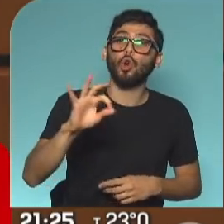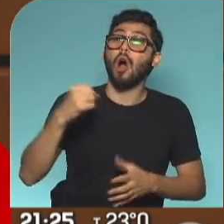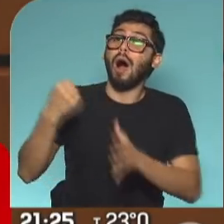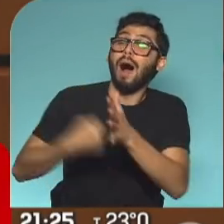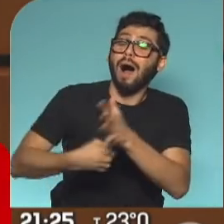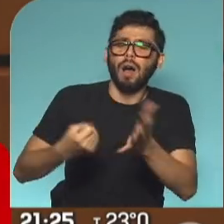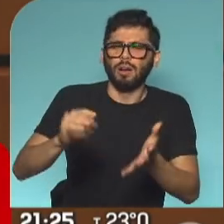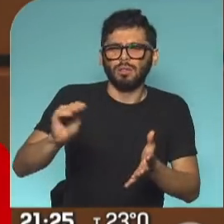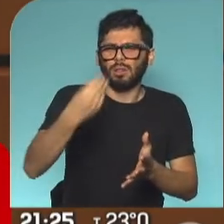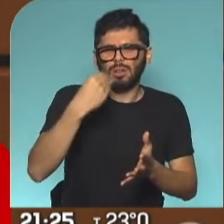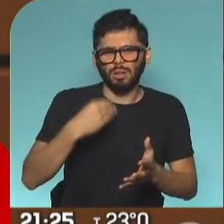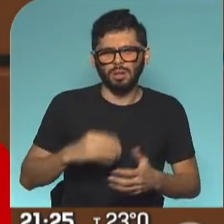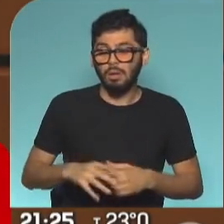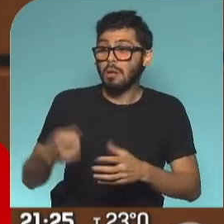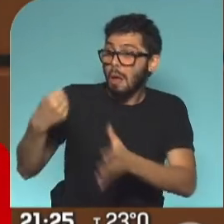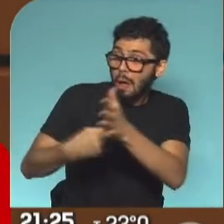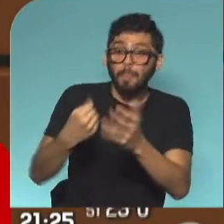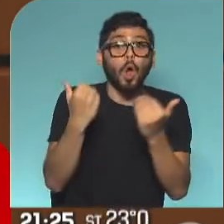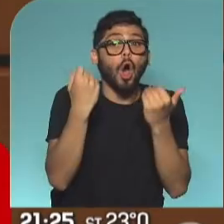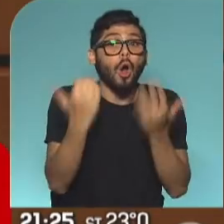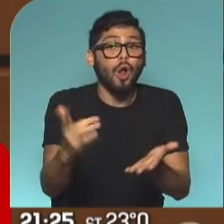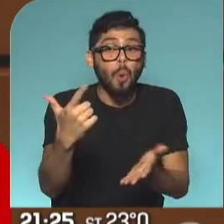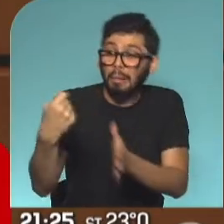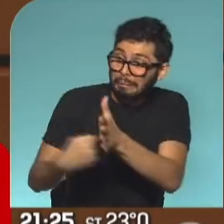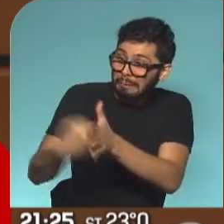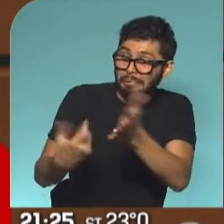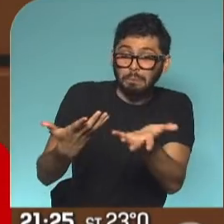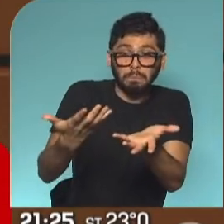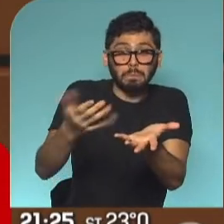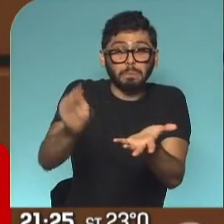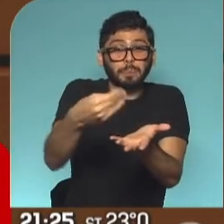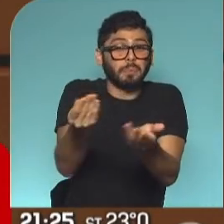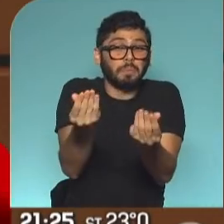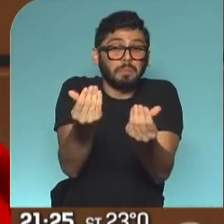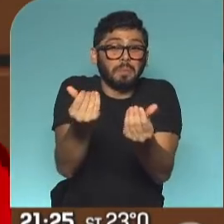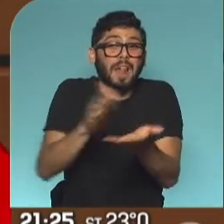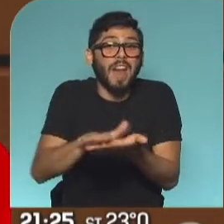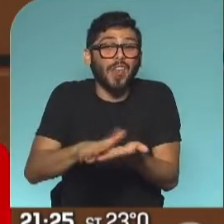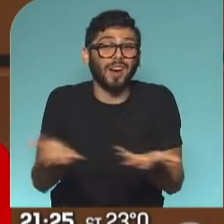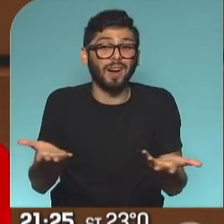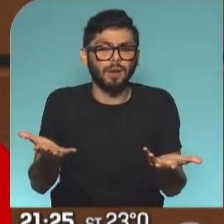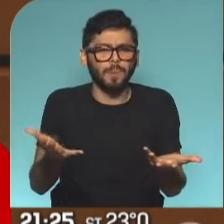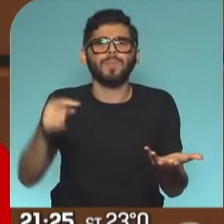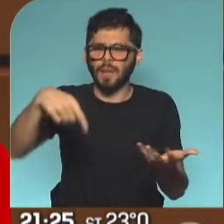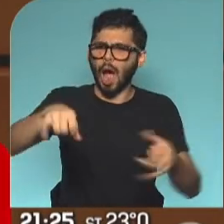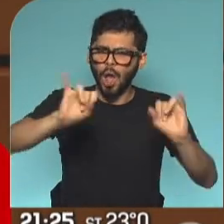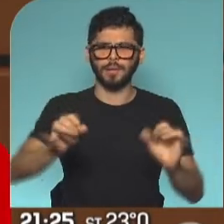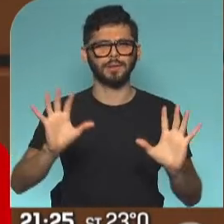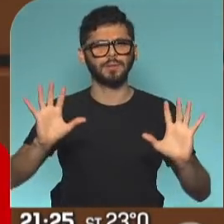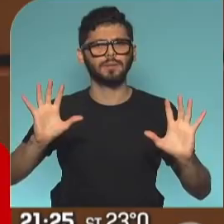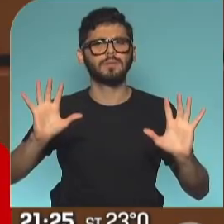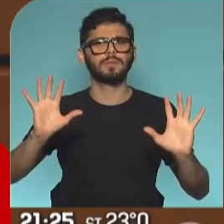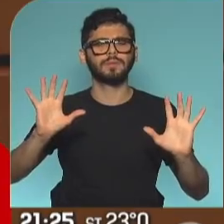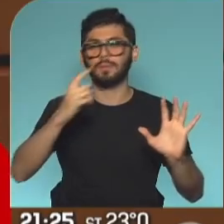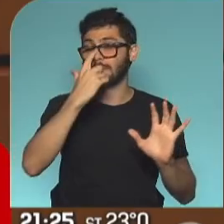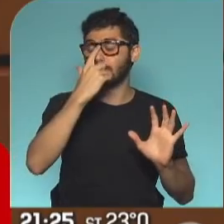El mérito sin posibilidades es nada. Ahora sí, si todos